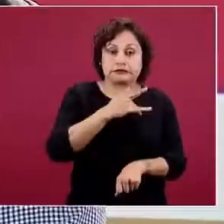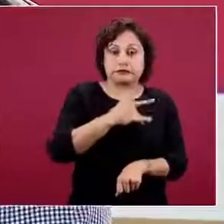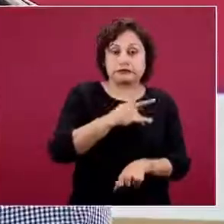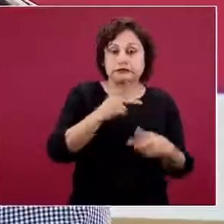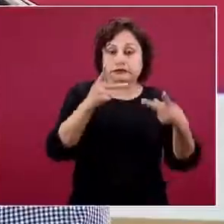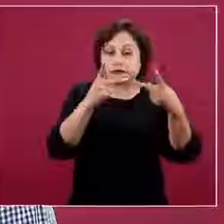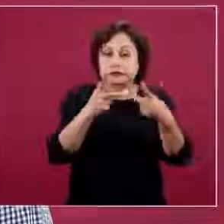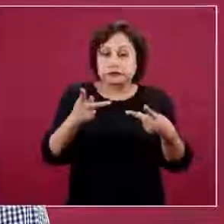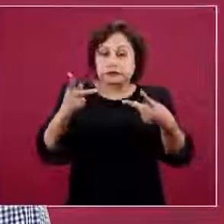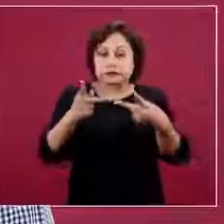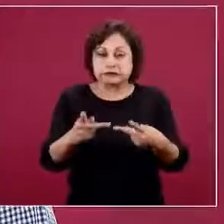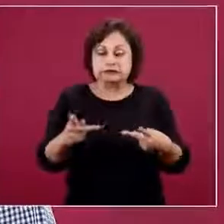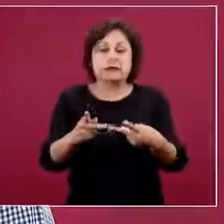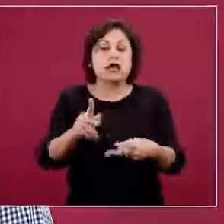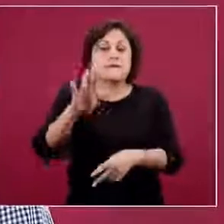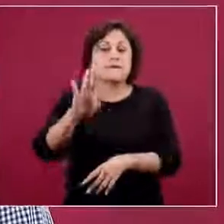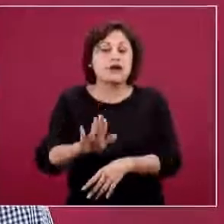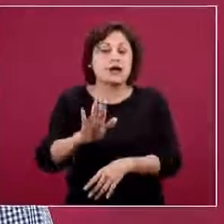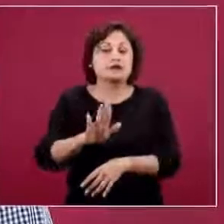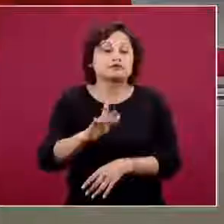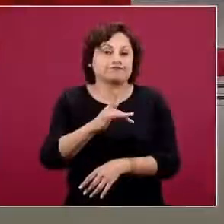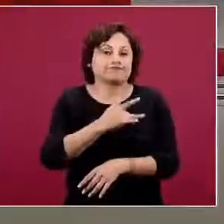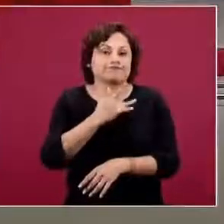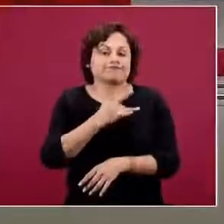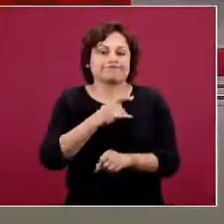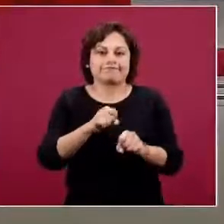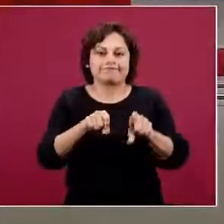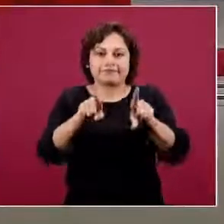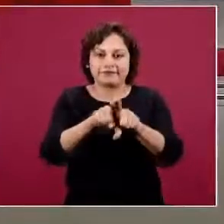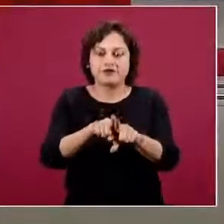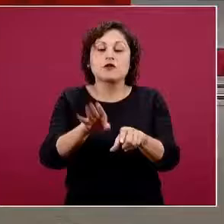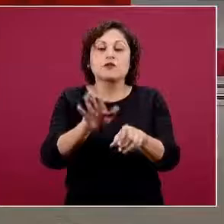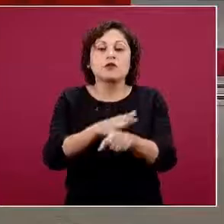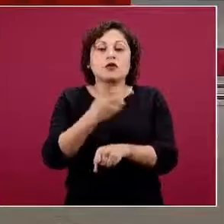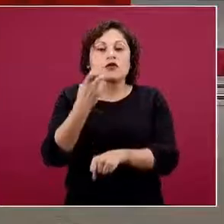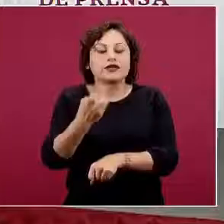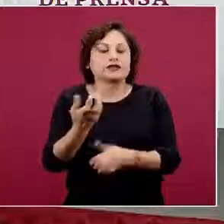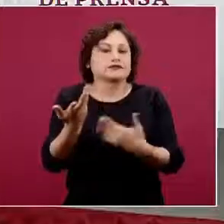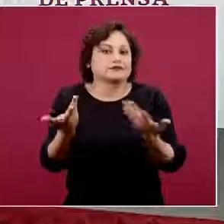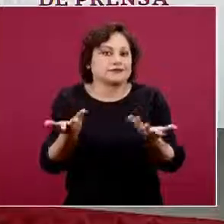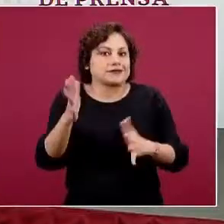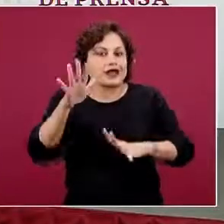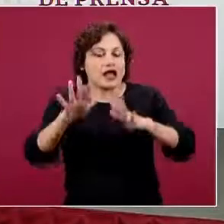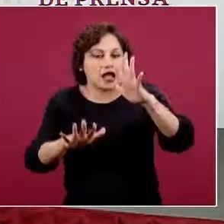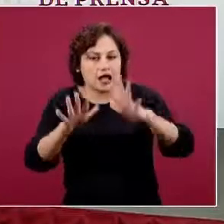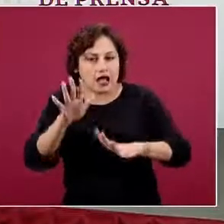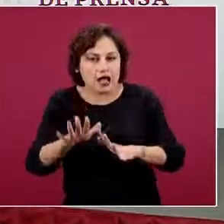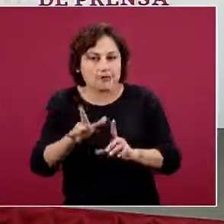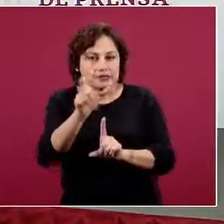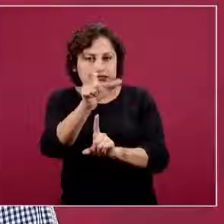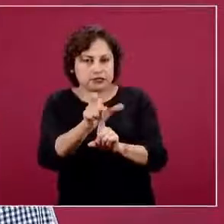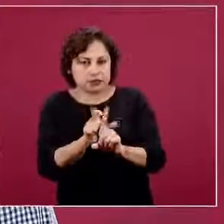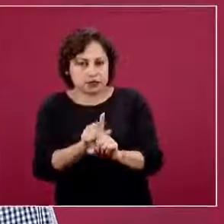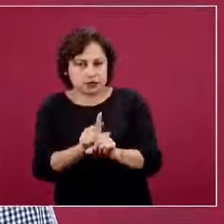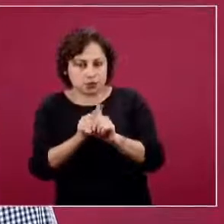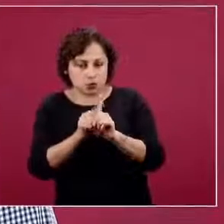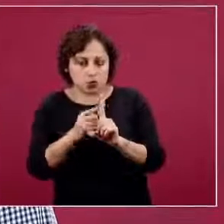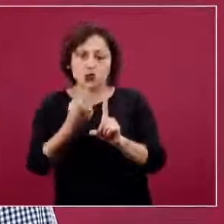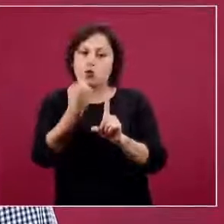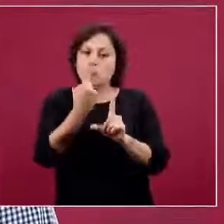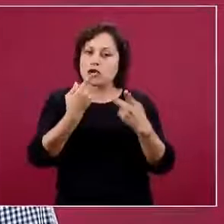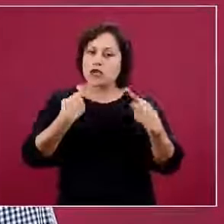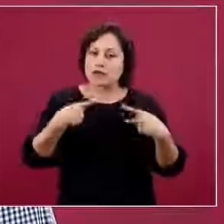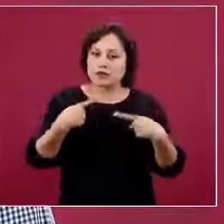muy similares, y que en un momento determinado sería bastante complicado poder, desde el enfoque